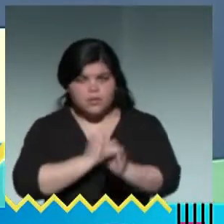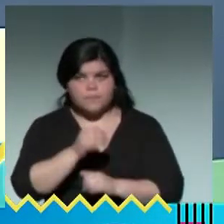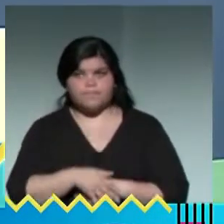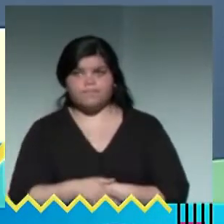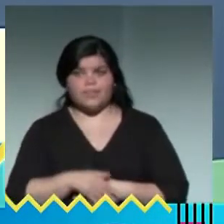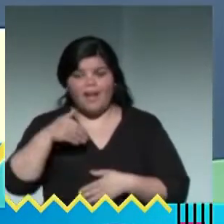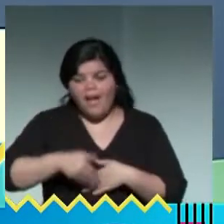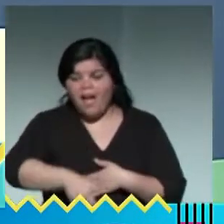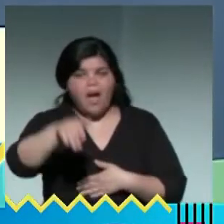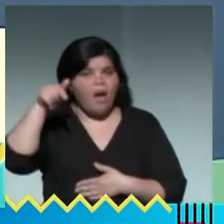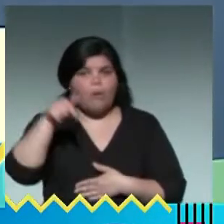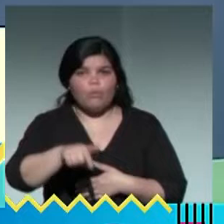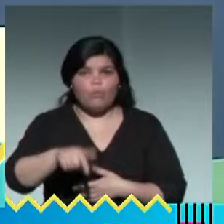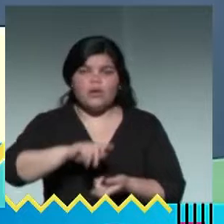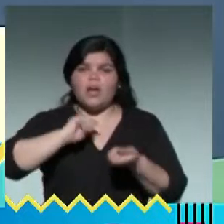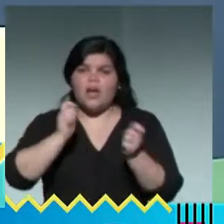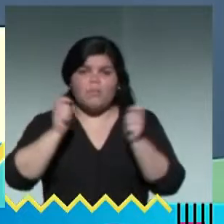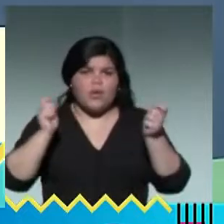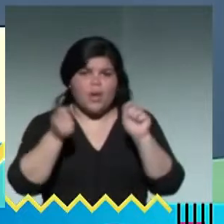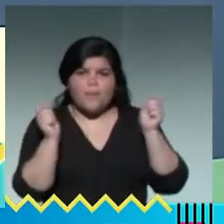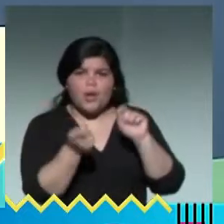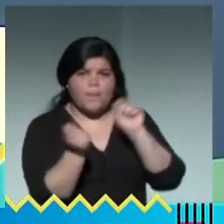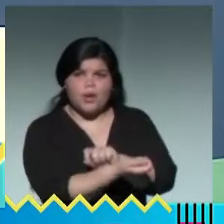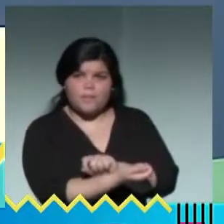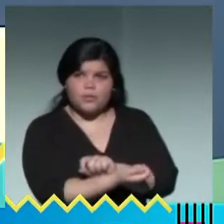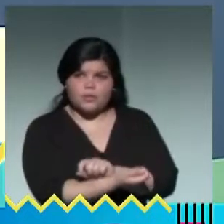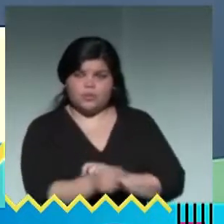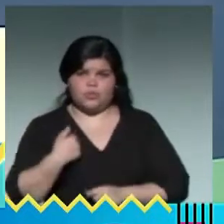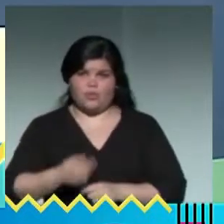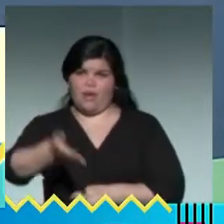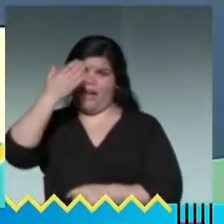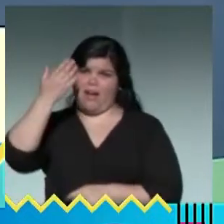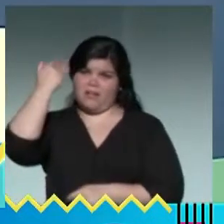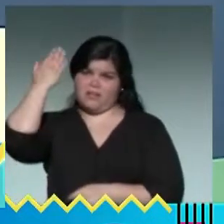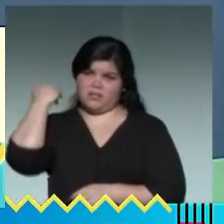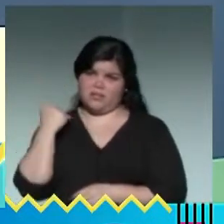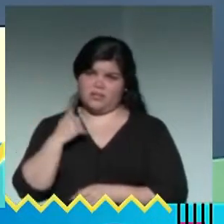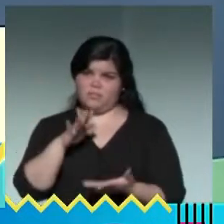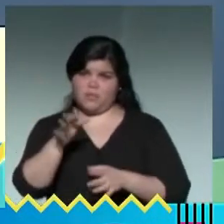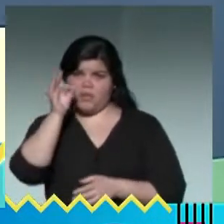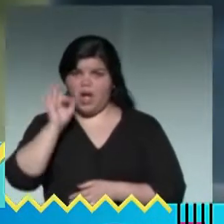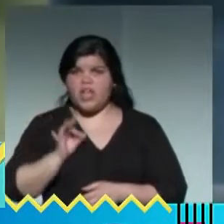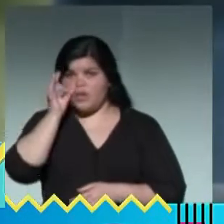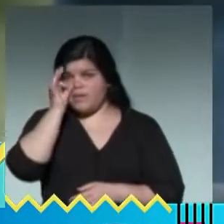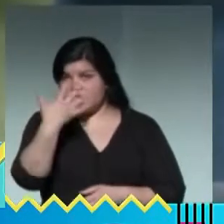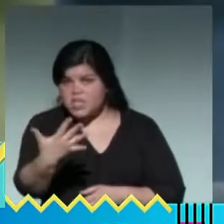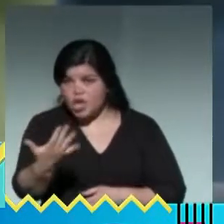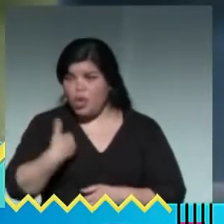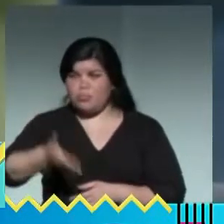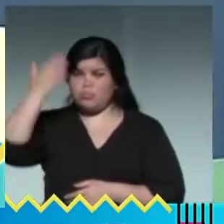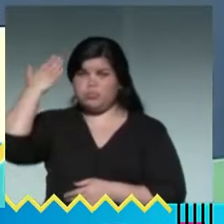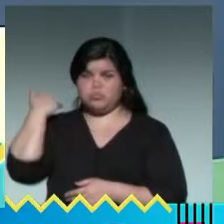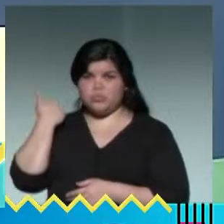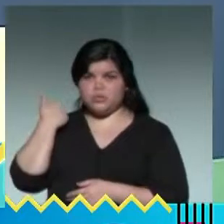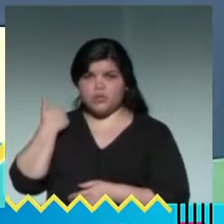vivimos tiempos de cambio muy grandes, digamos. Cuando yo empecé en este tema, hace ya casi 25 años, las cosas eran mucho